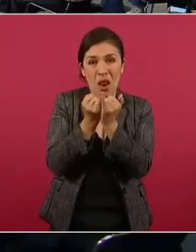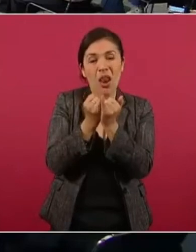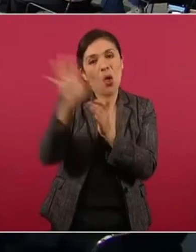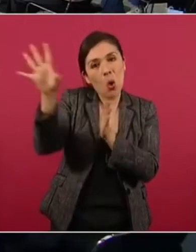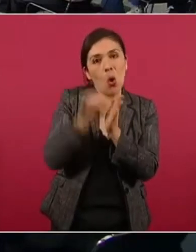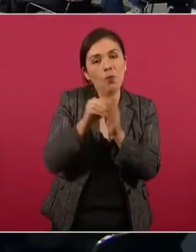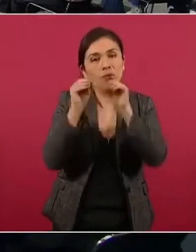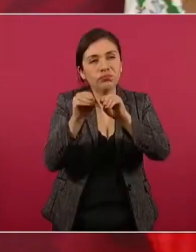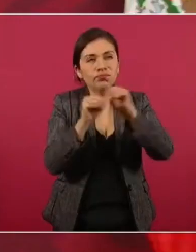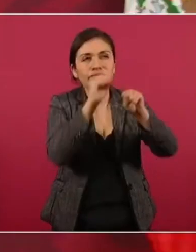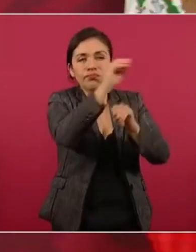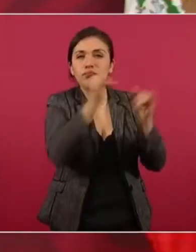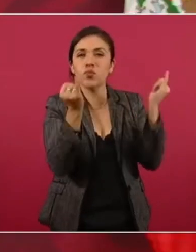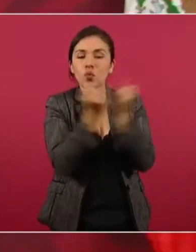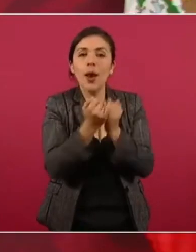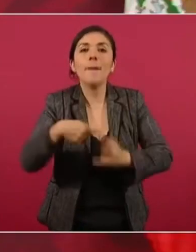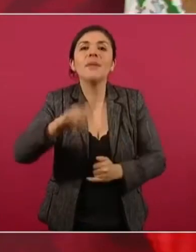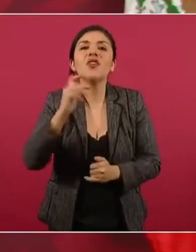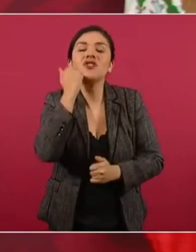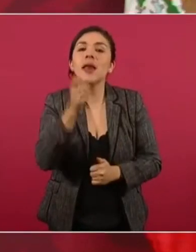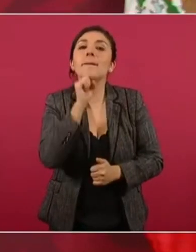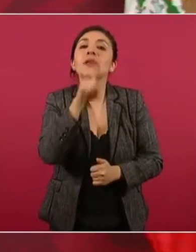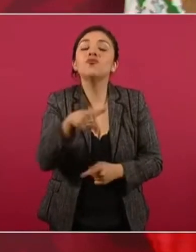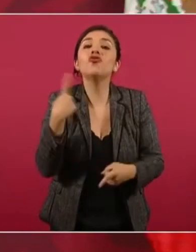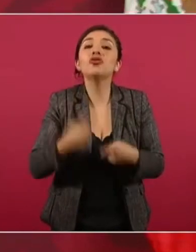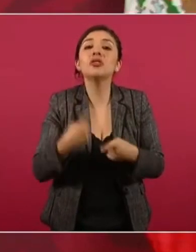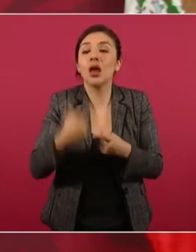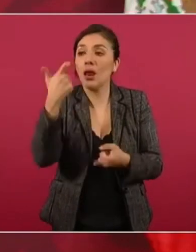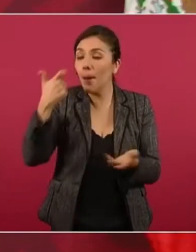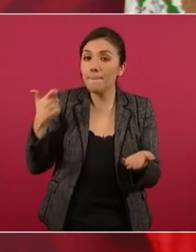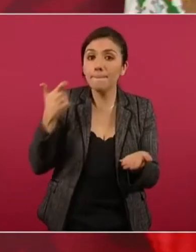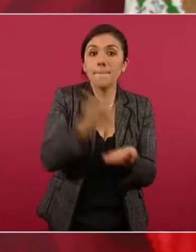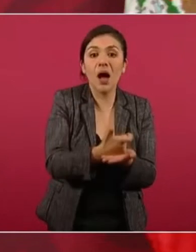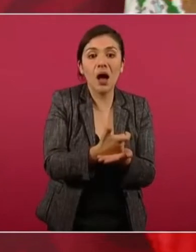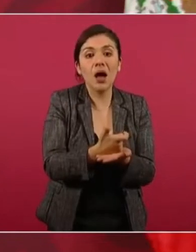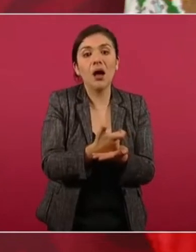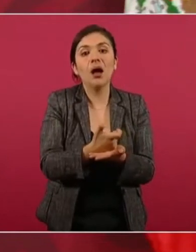pero buscar que sea inversión